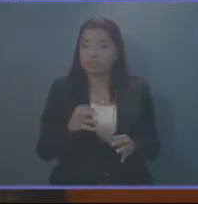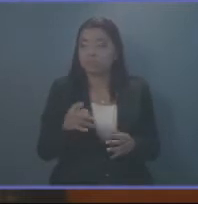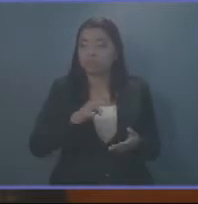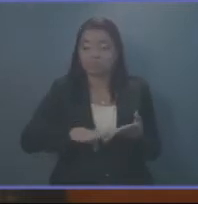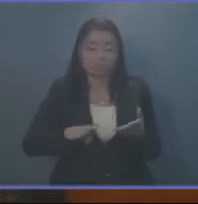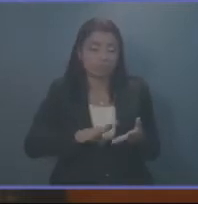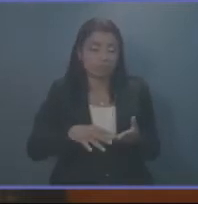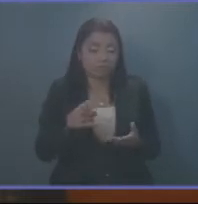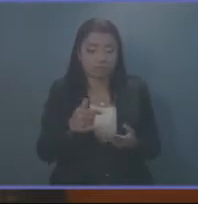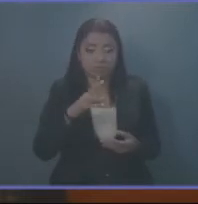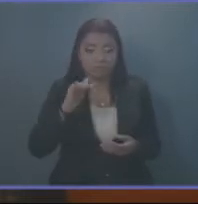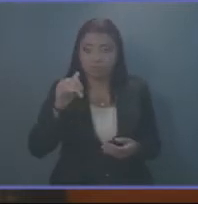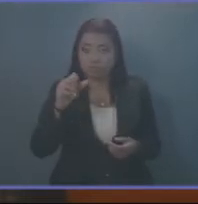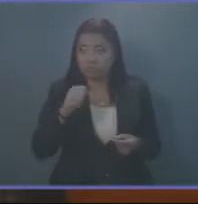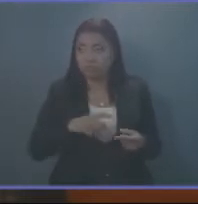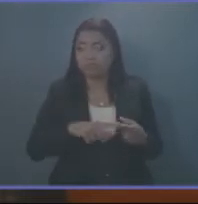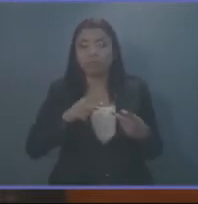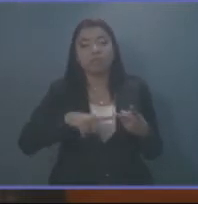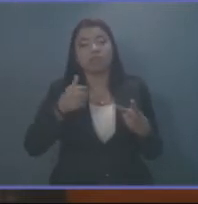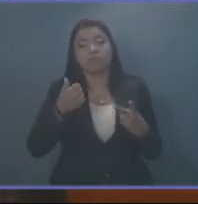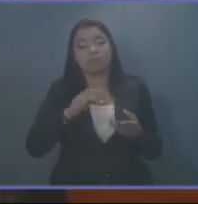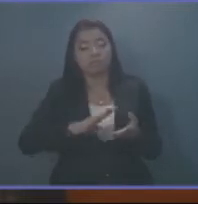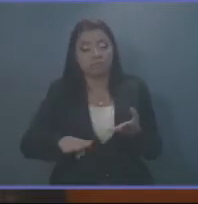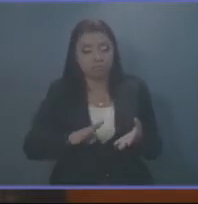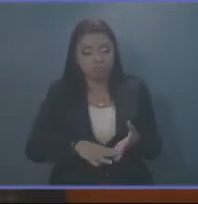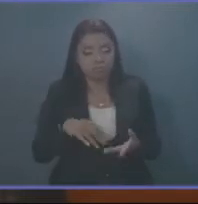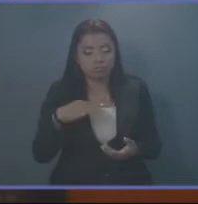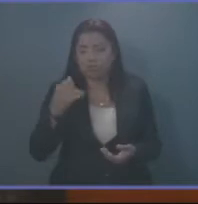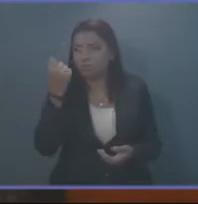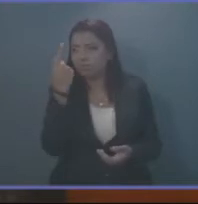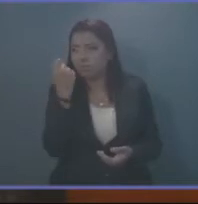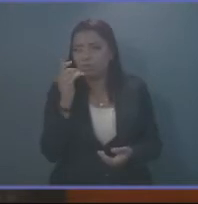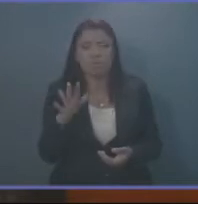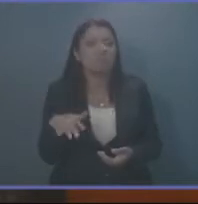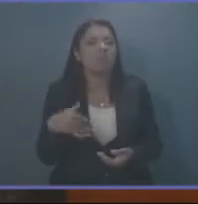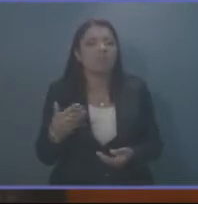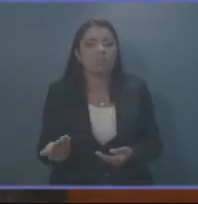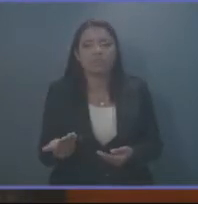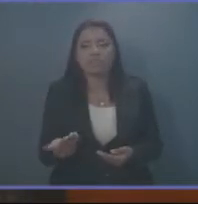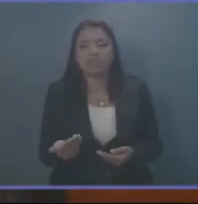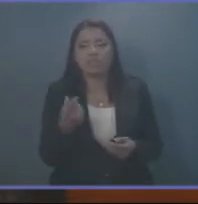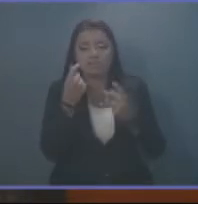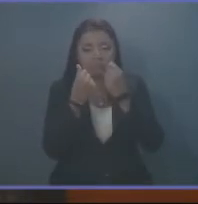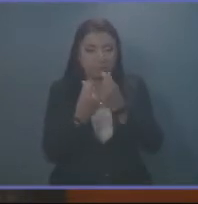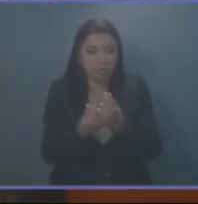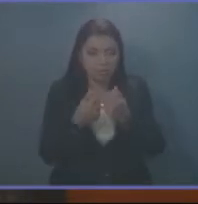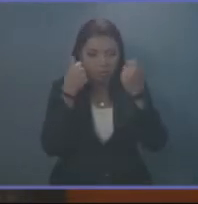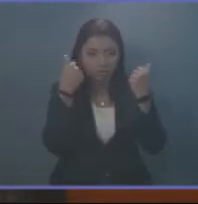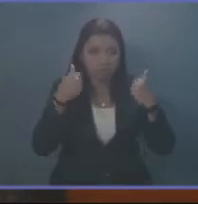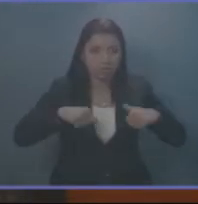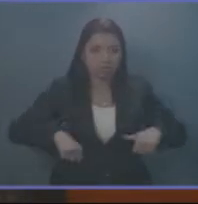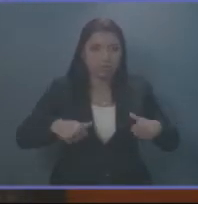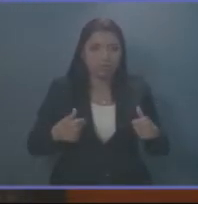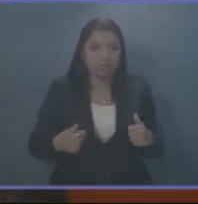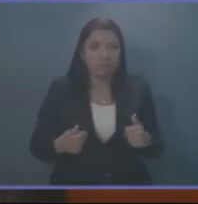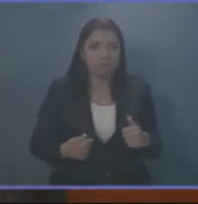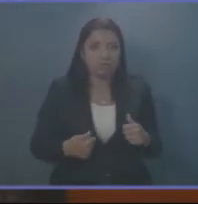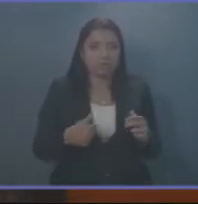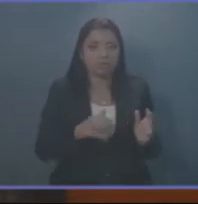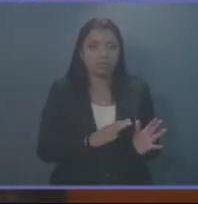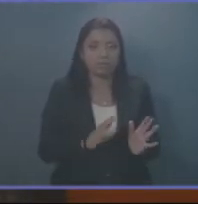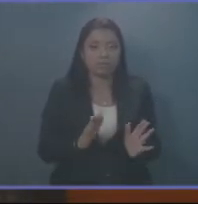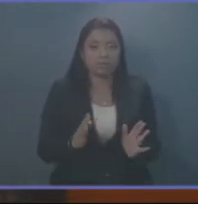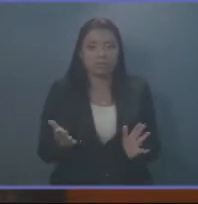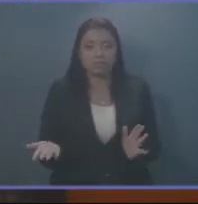pago de becas o en otros pagos, no entiendo por qué. Si el presupuesto está aprobado, tienen los fondos,